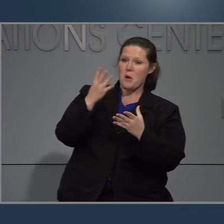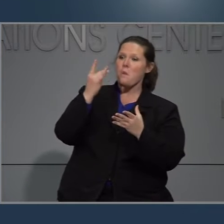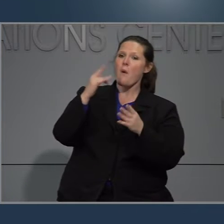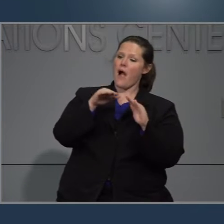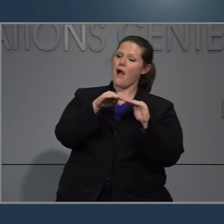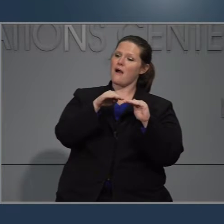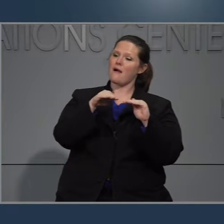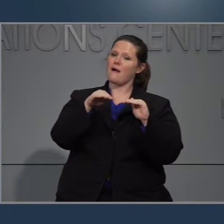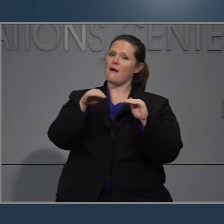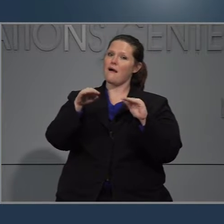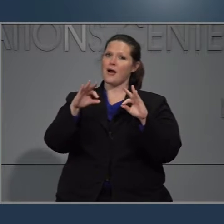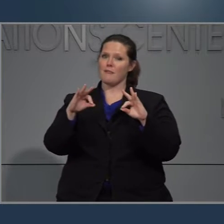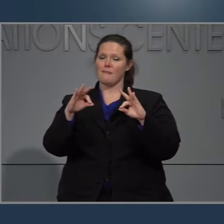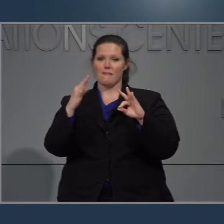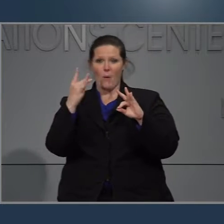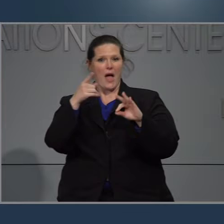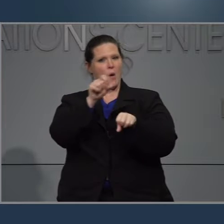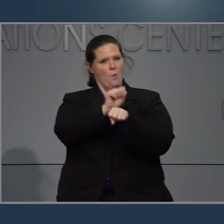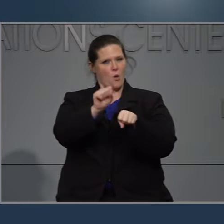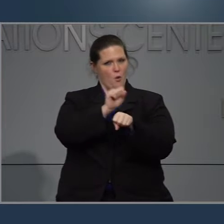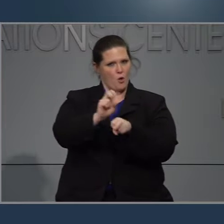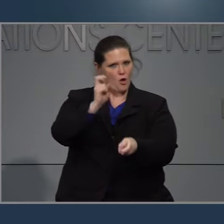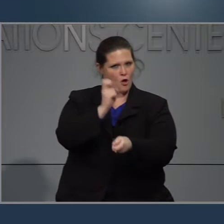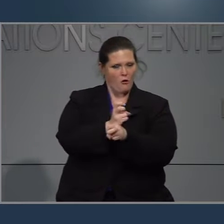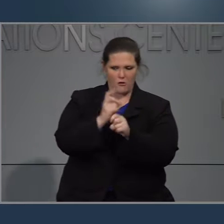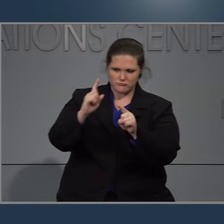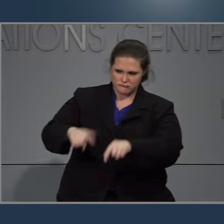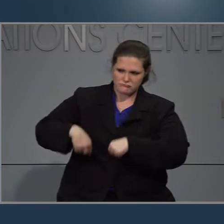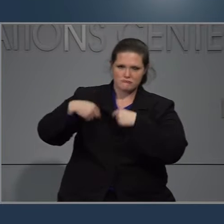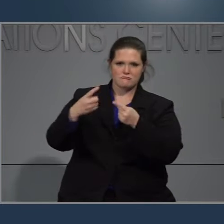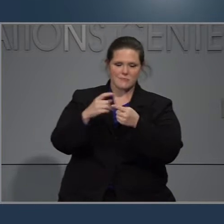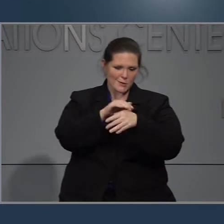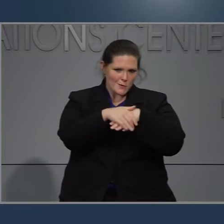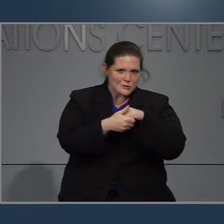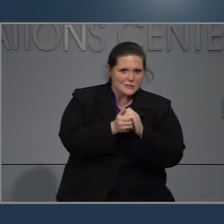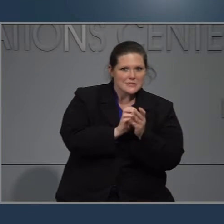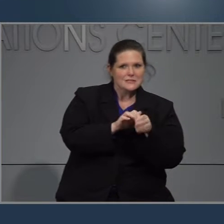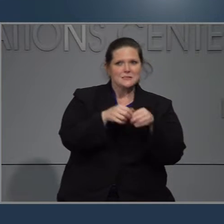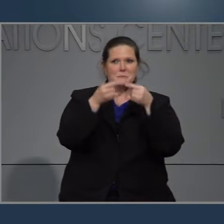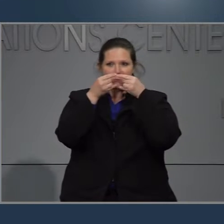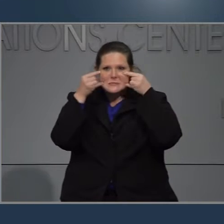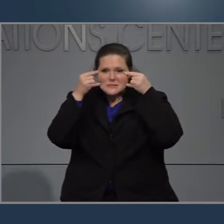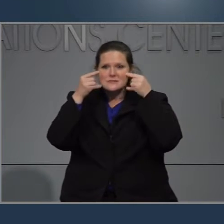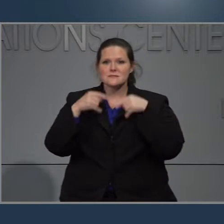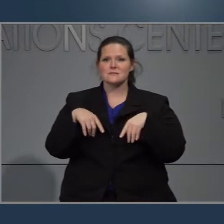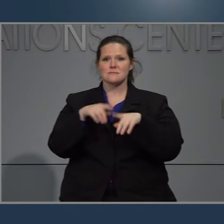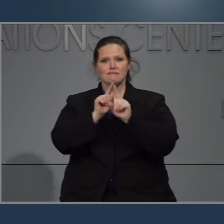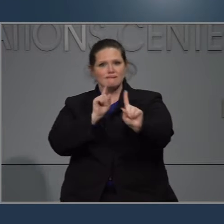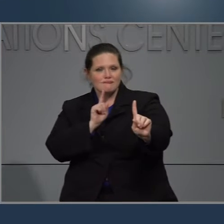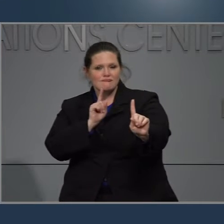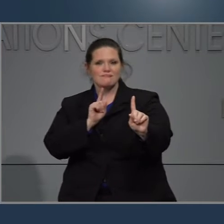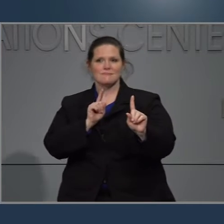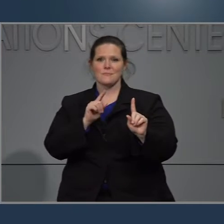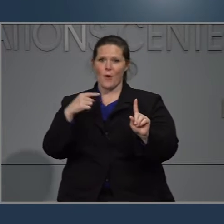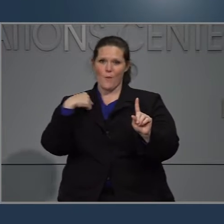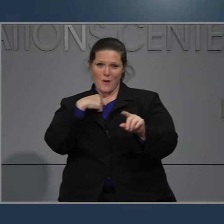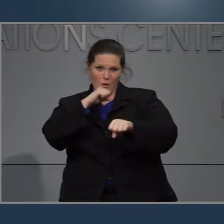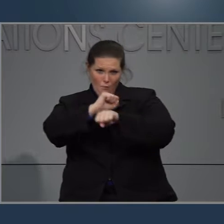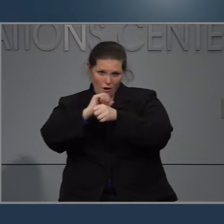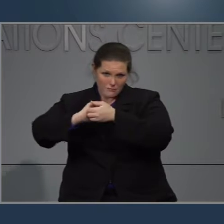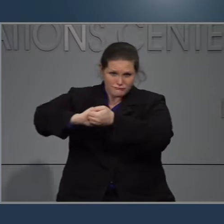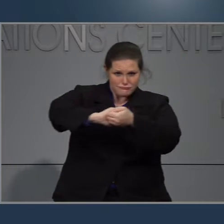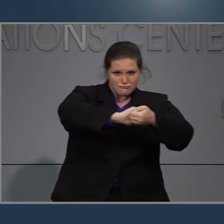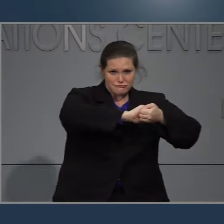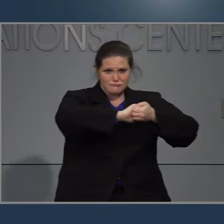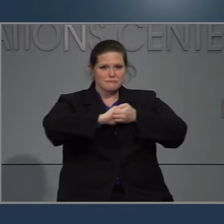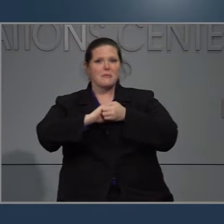del Estado. Demuestran lo que es posible cuando todos trabajamos juntos. Ahora, cuando miramos a los estados que están a nuestro alrededor, que no han